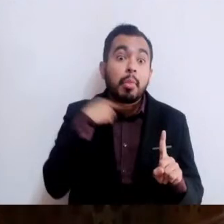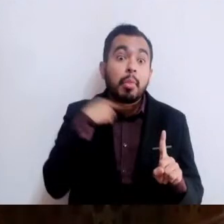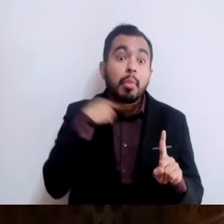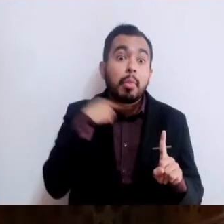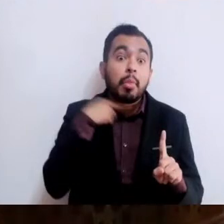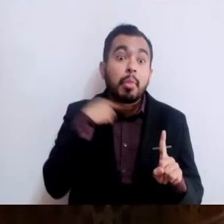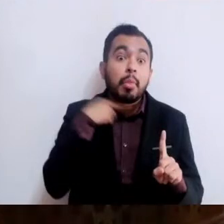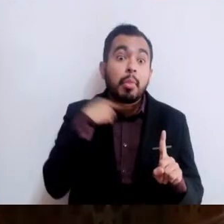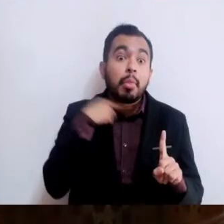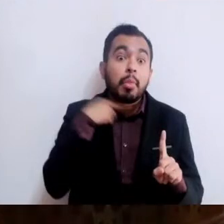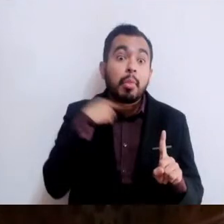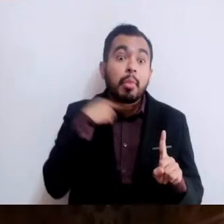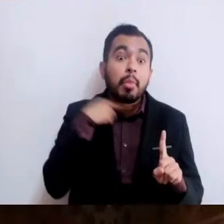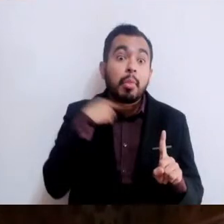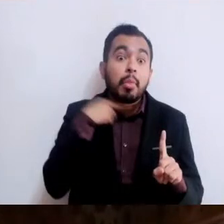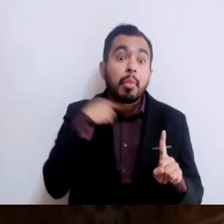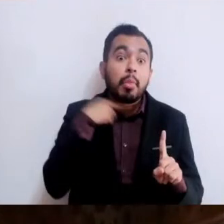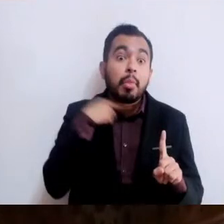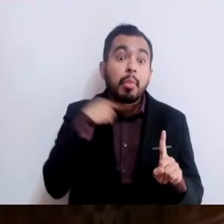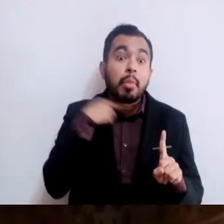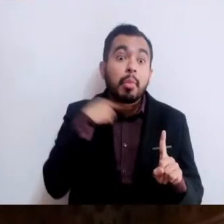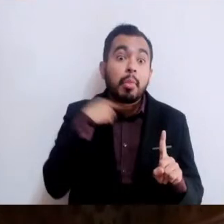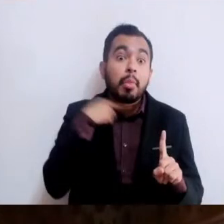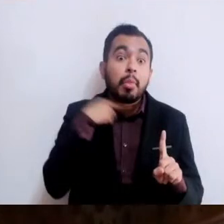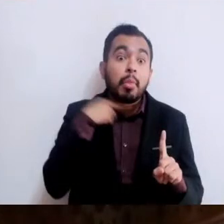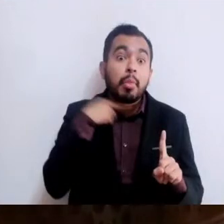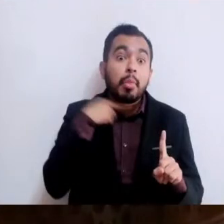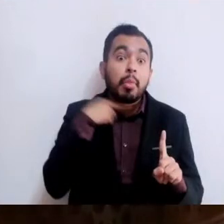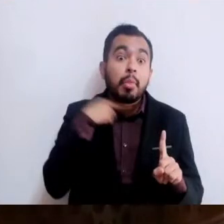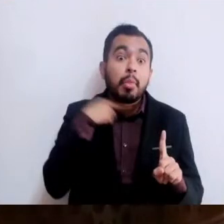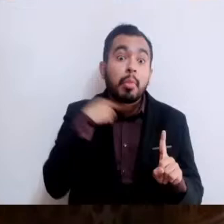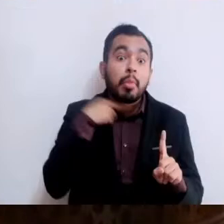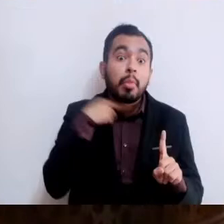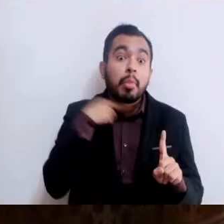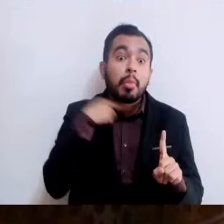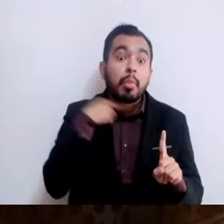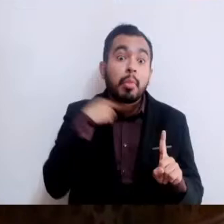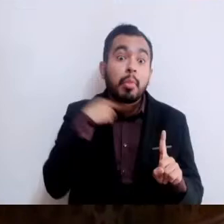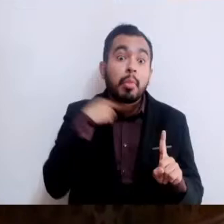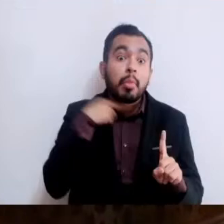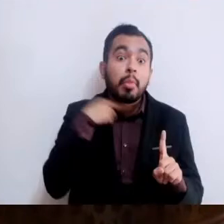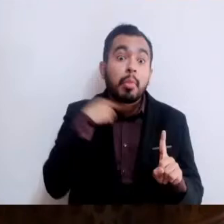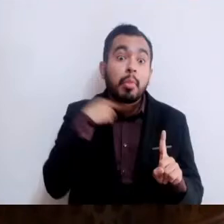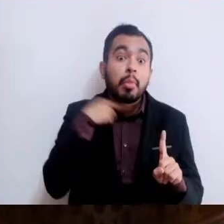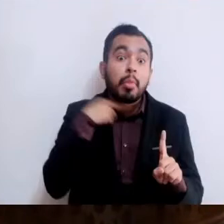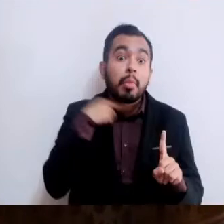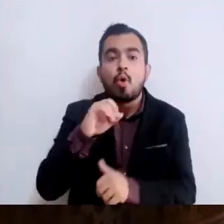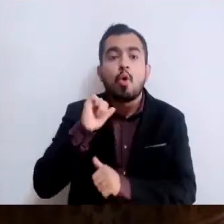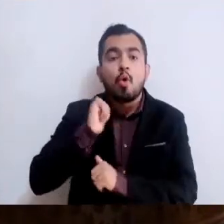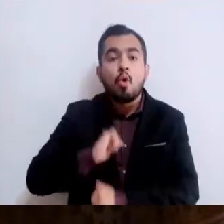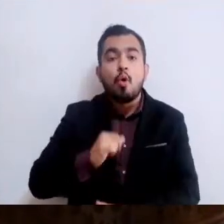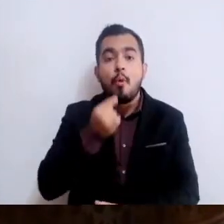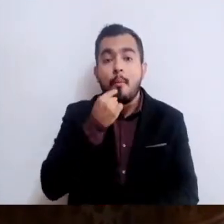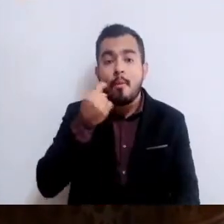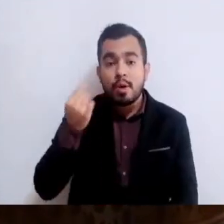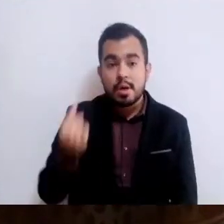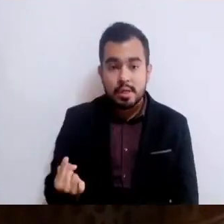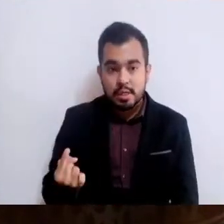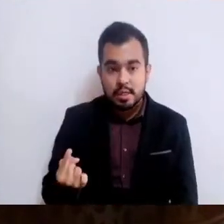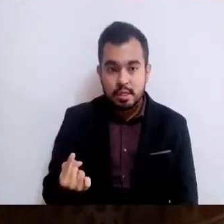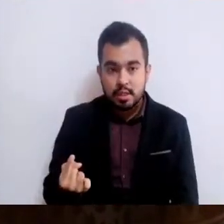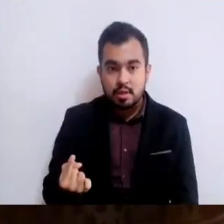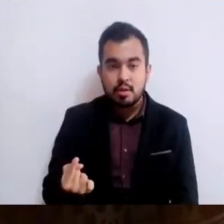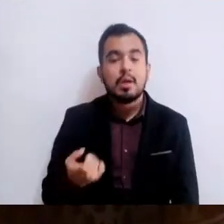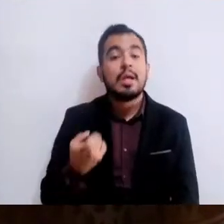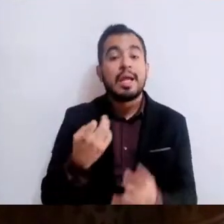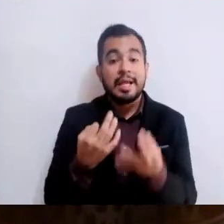manera transversal a quien en su momento tenga convivencia o esté a cargo del menor. Una cuestión